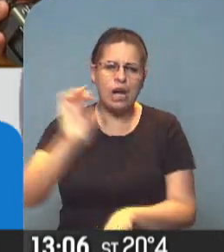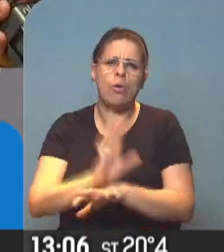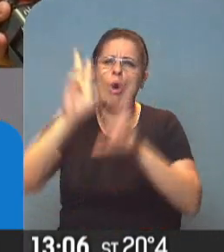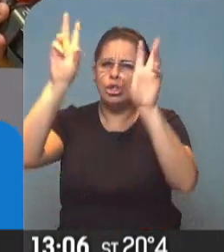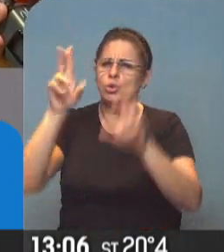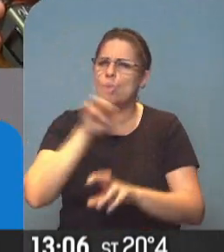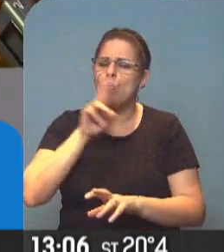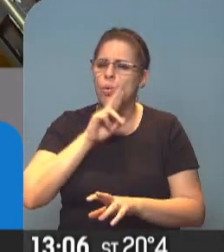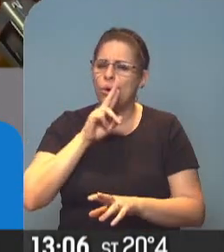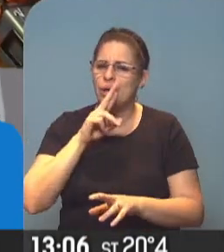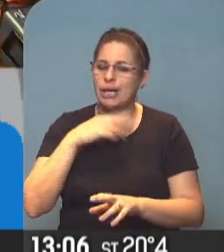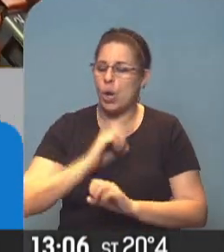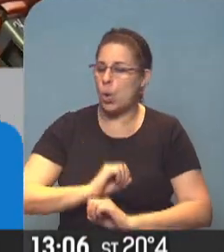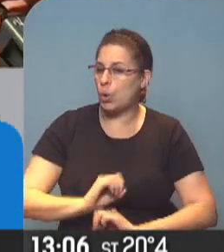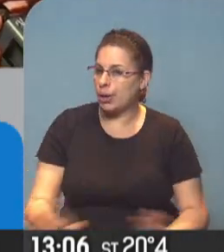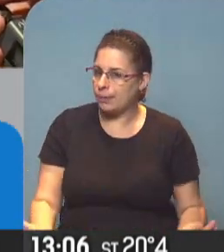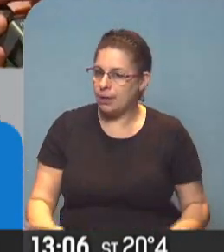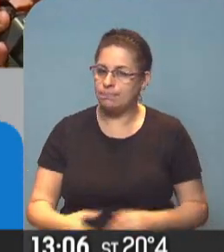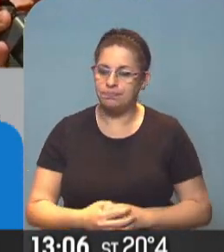absolutamente mente aberrantes